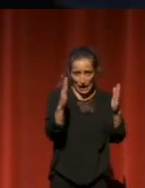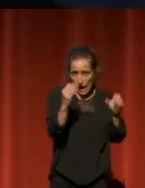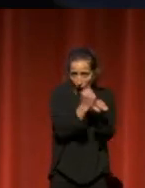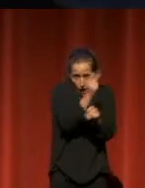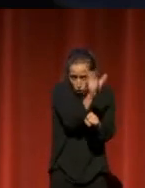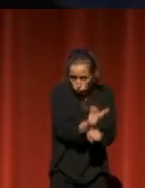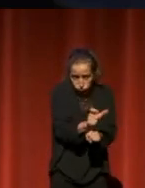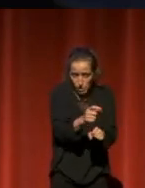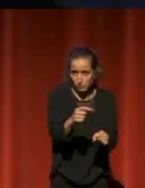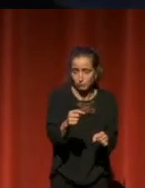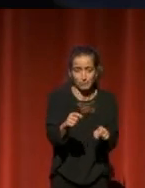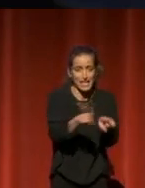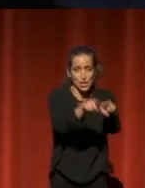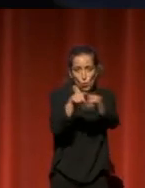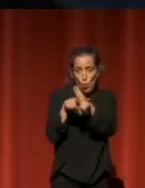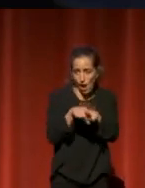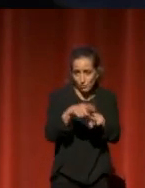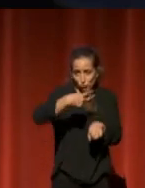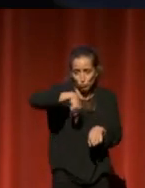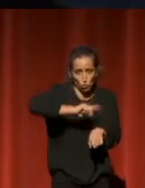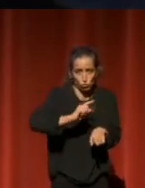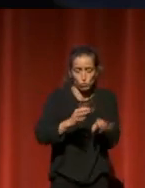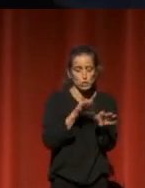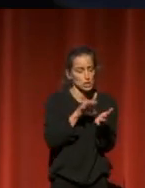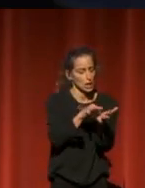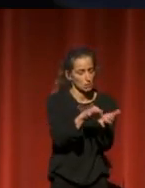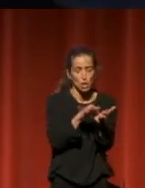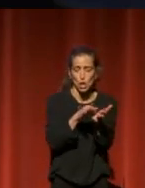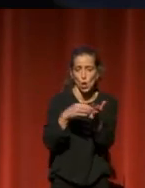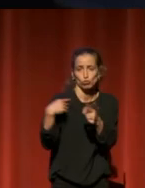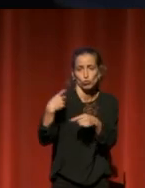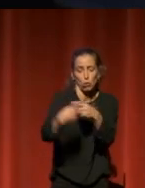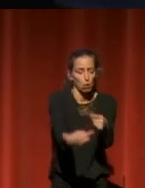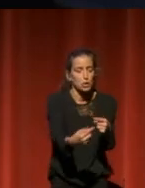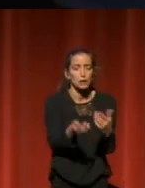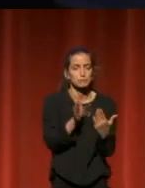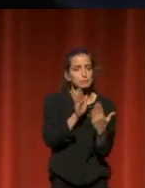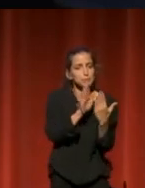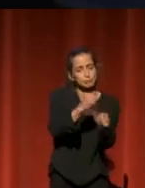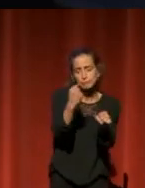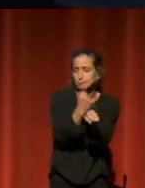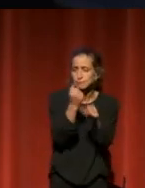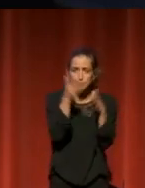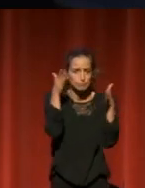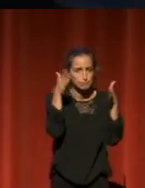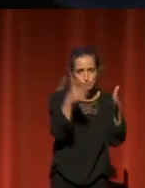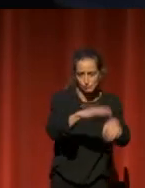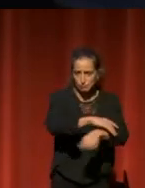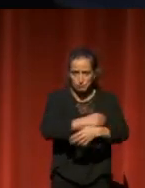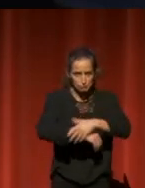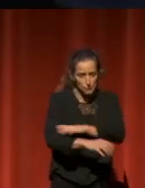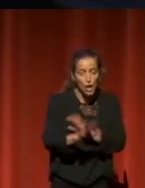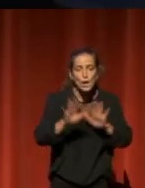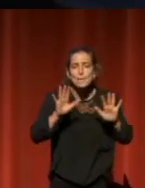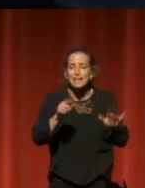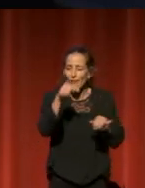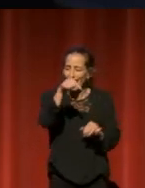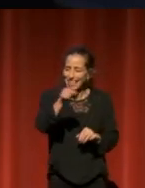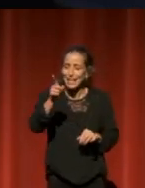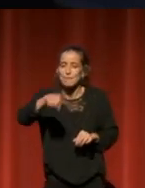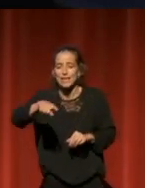nosotros, a los servicios todos los días, pero como presidente de una asociación